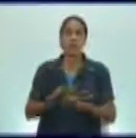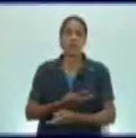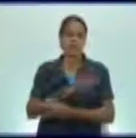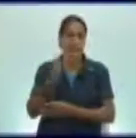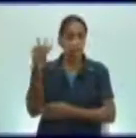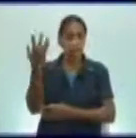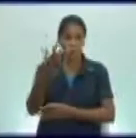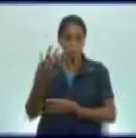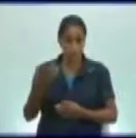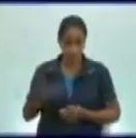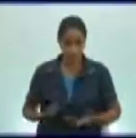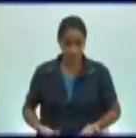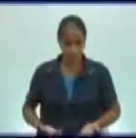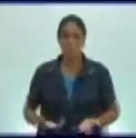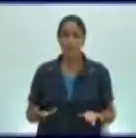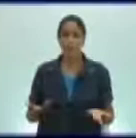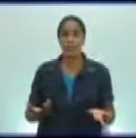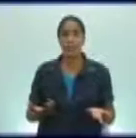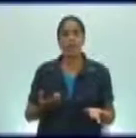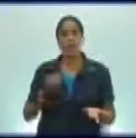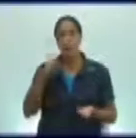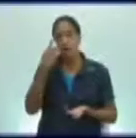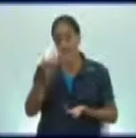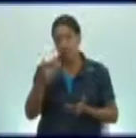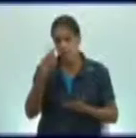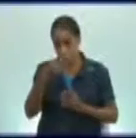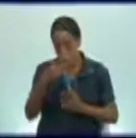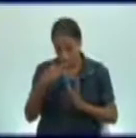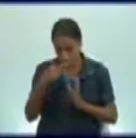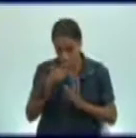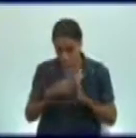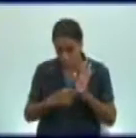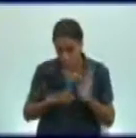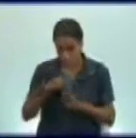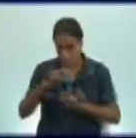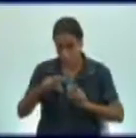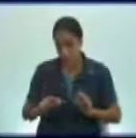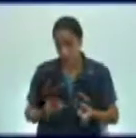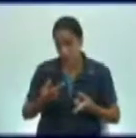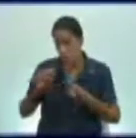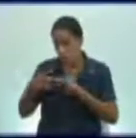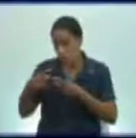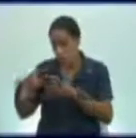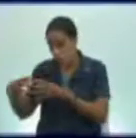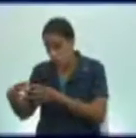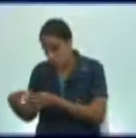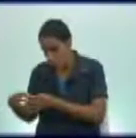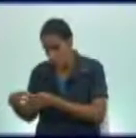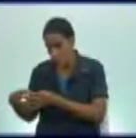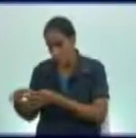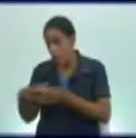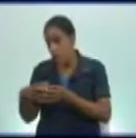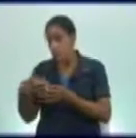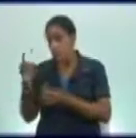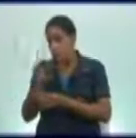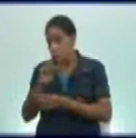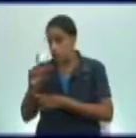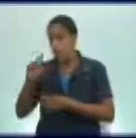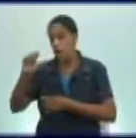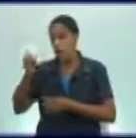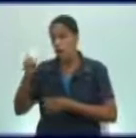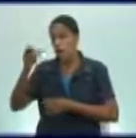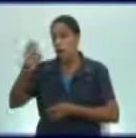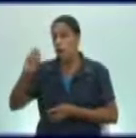la segmentación, que es una característica que también se repite en otros grupos de animales celomados no cordados, es una